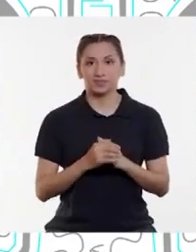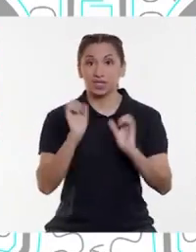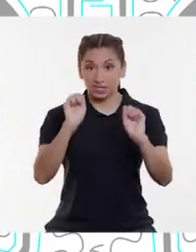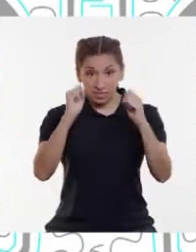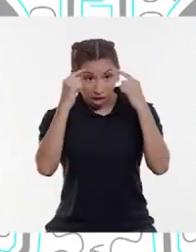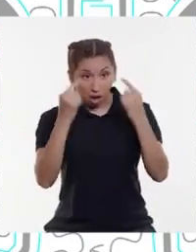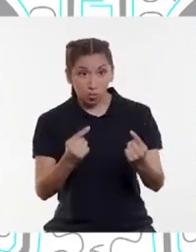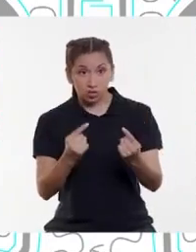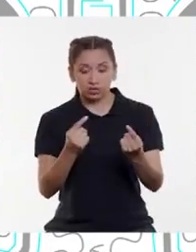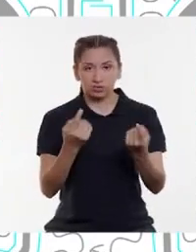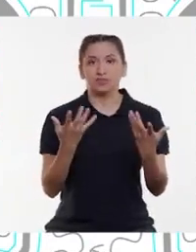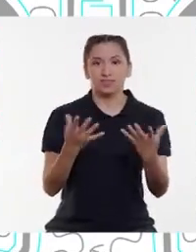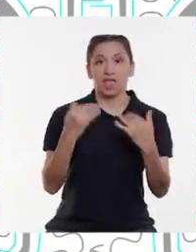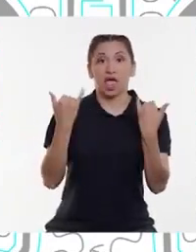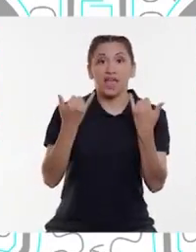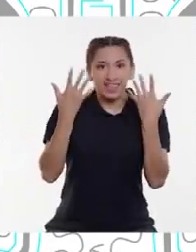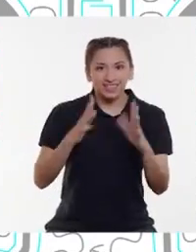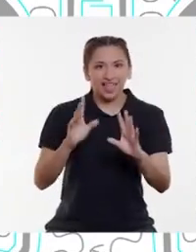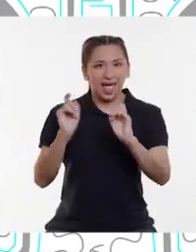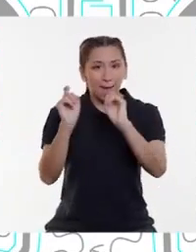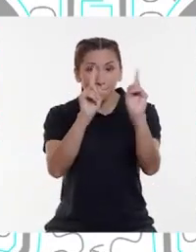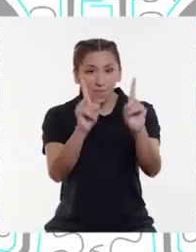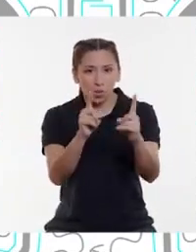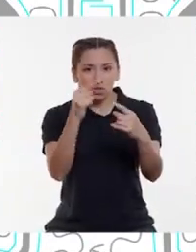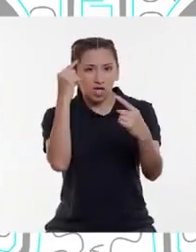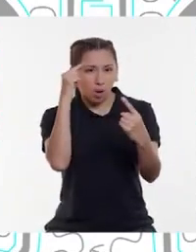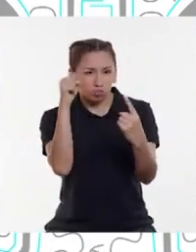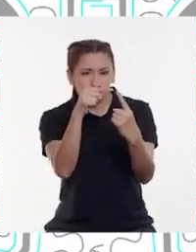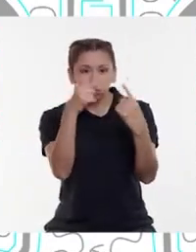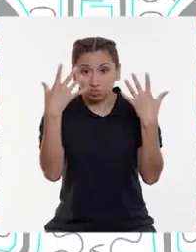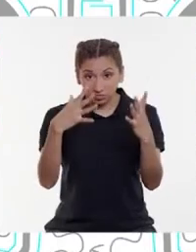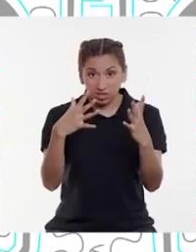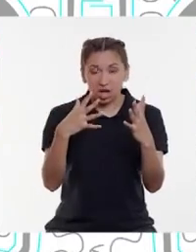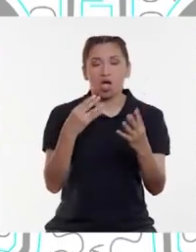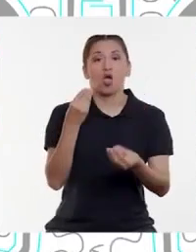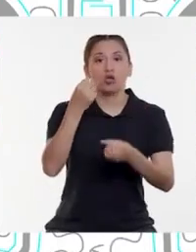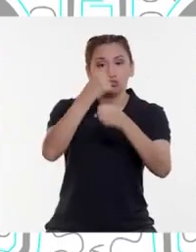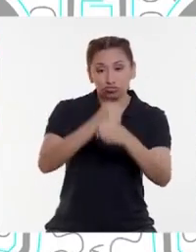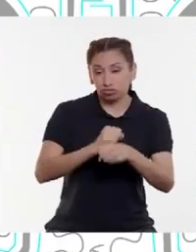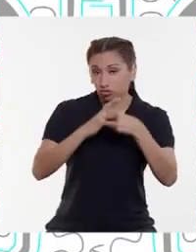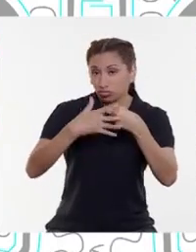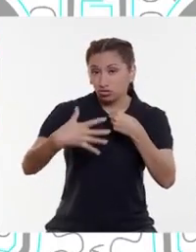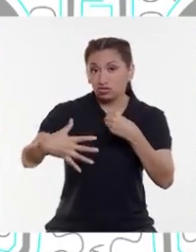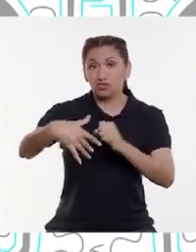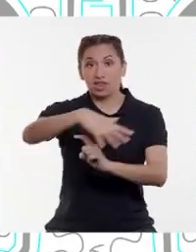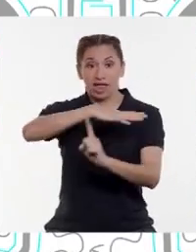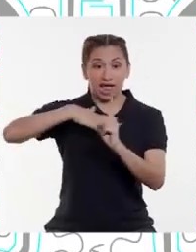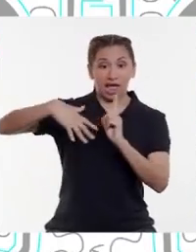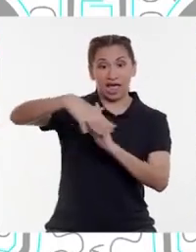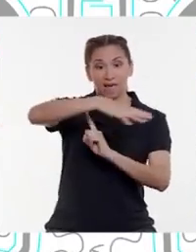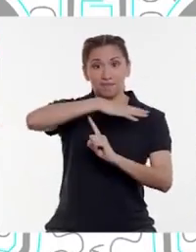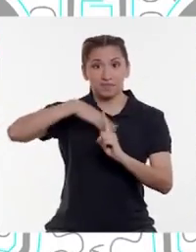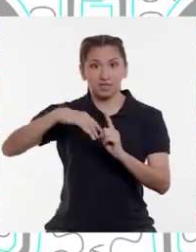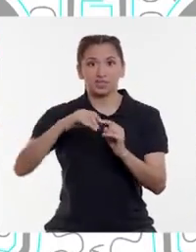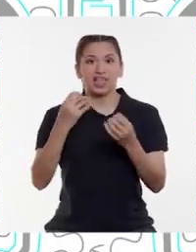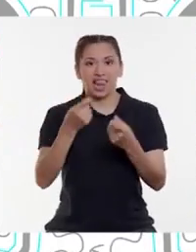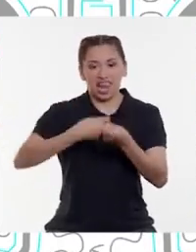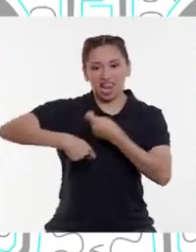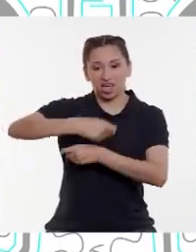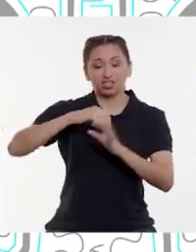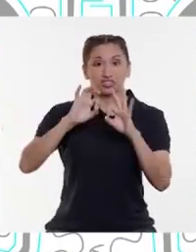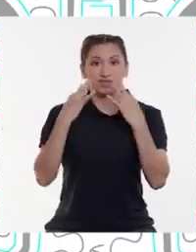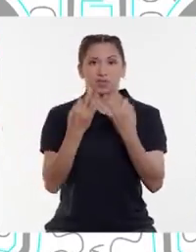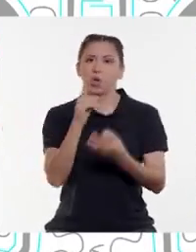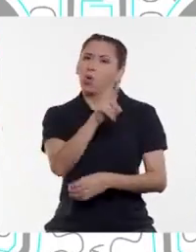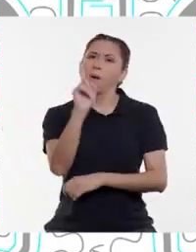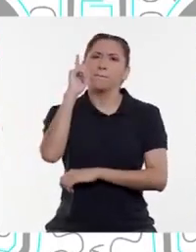chicos. Ahora que tenemos nuestra pregunta investigable de cómo se puede contribuir a la sostenibilidad ambiental con el negocio familiar,